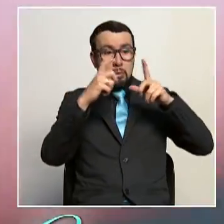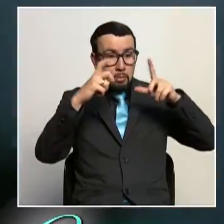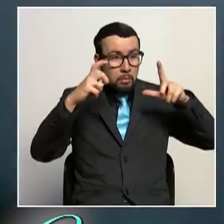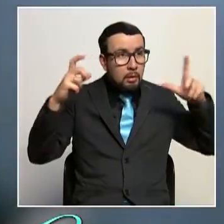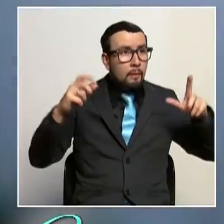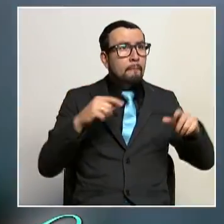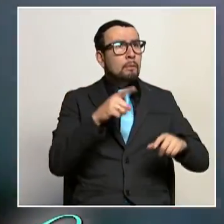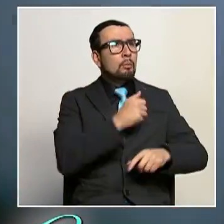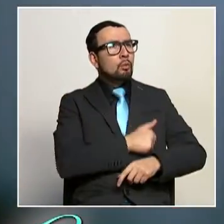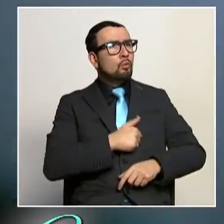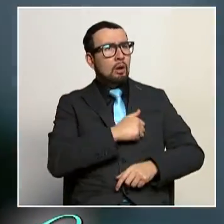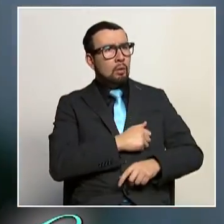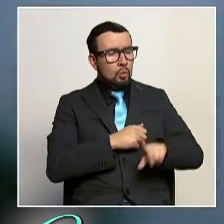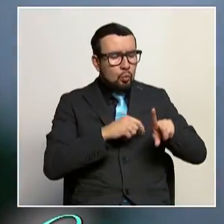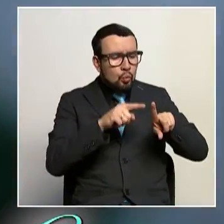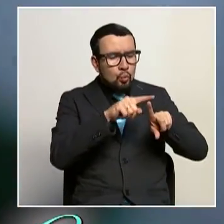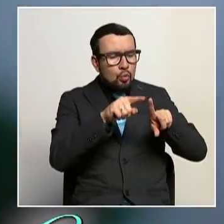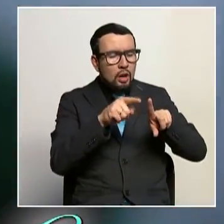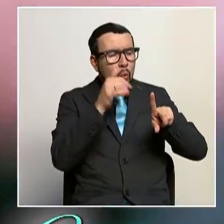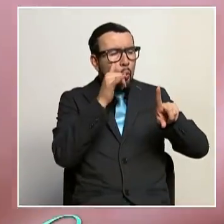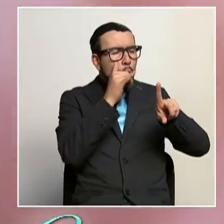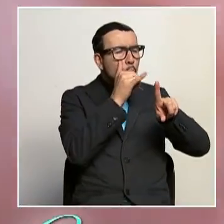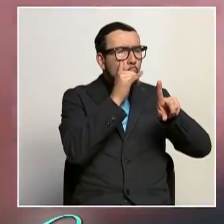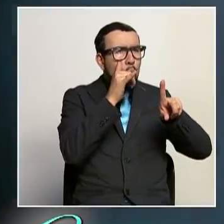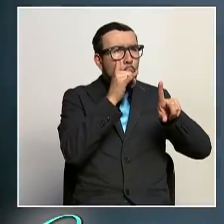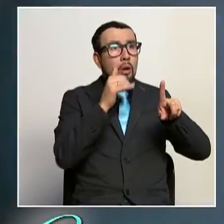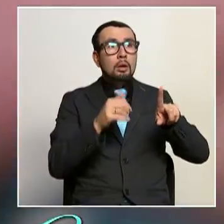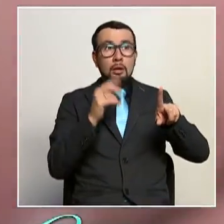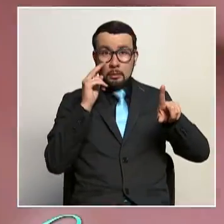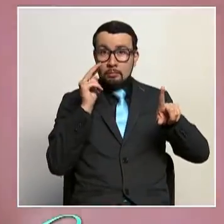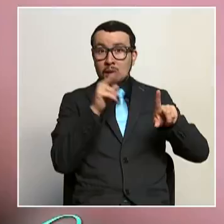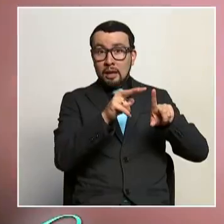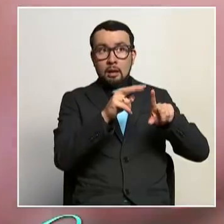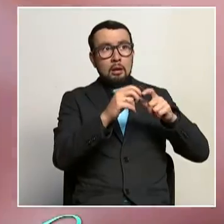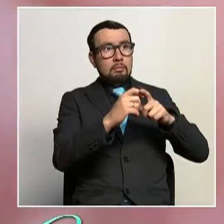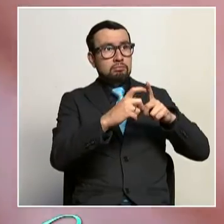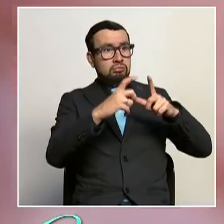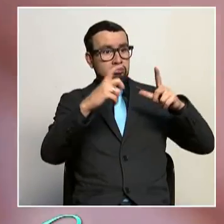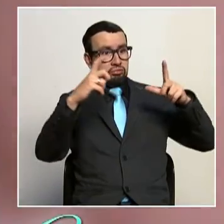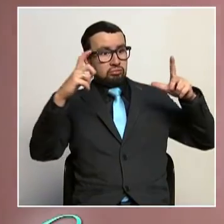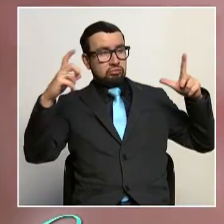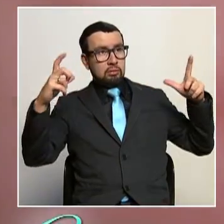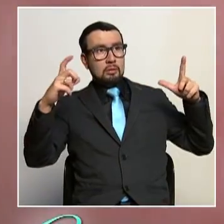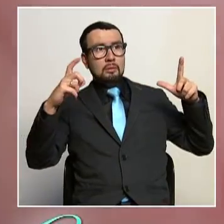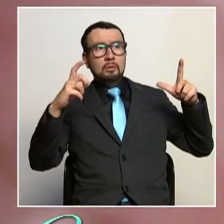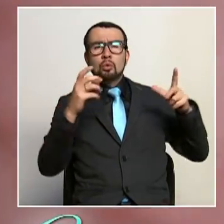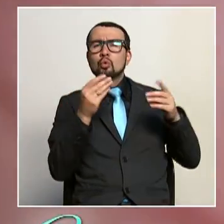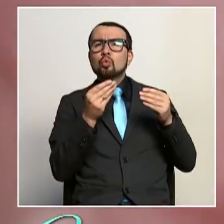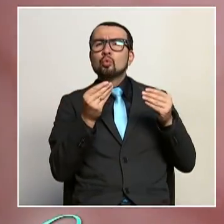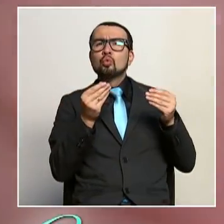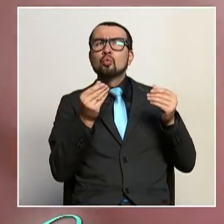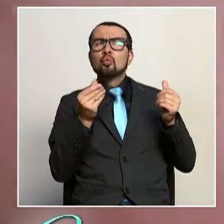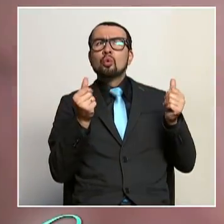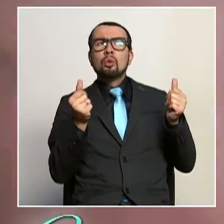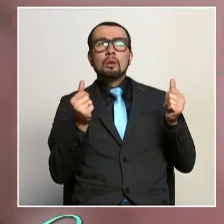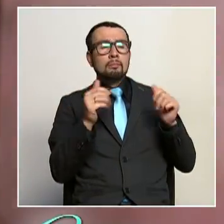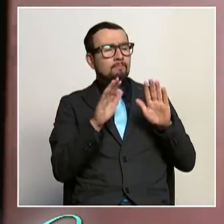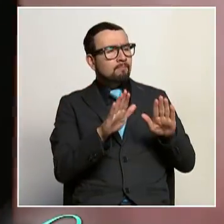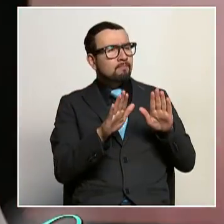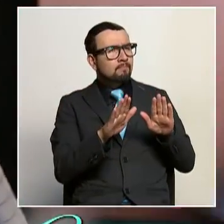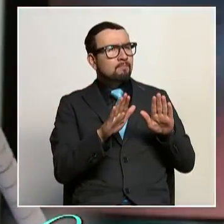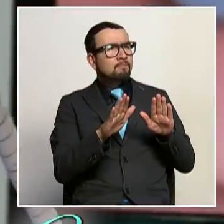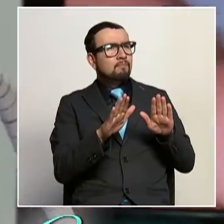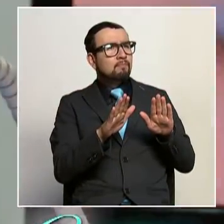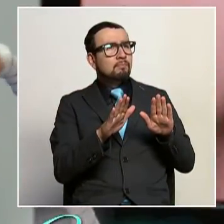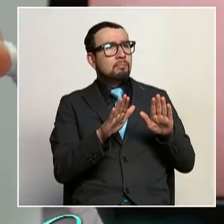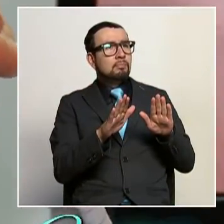favor. Miren el tamaño de la uña, los pliegues, hagámoslo despacio. Déjamelo quieto ahí, Alejandro, para